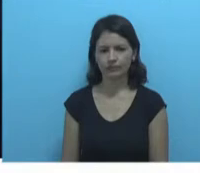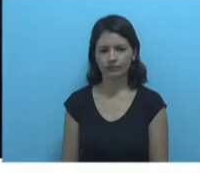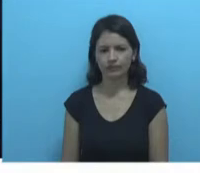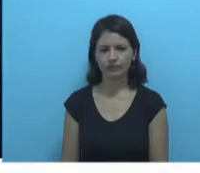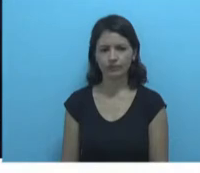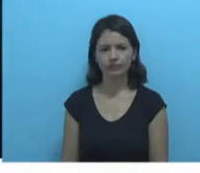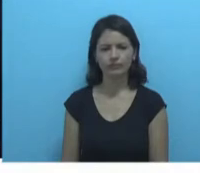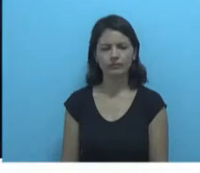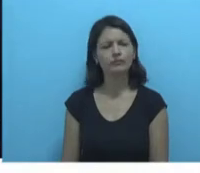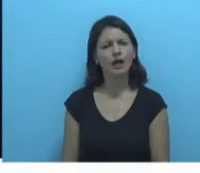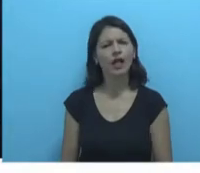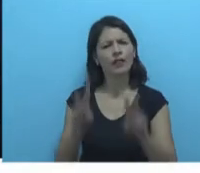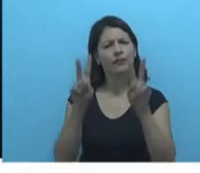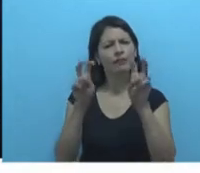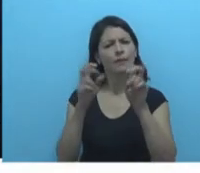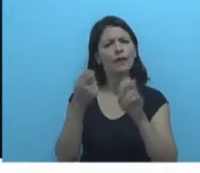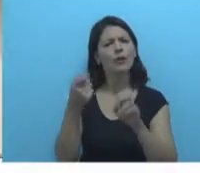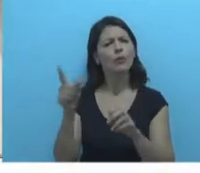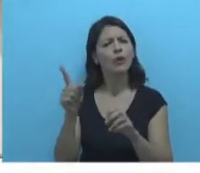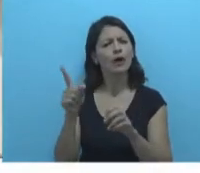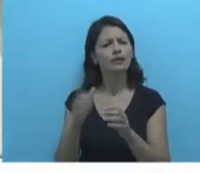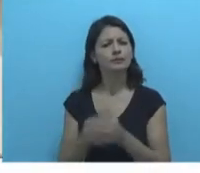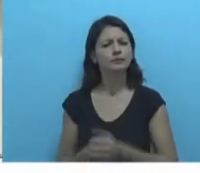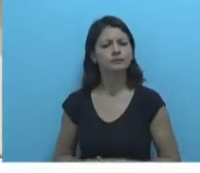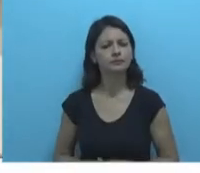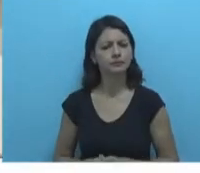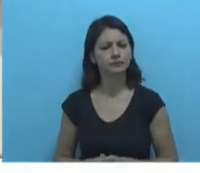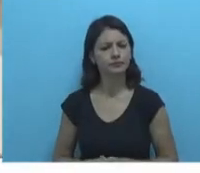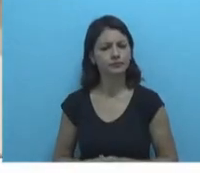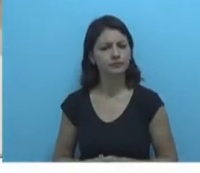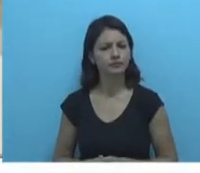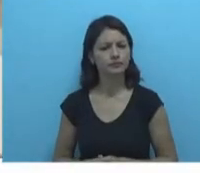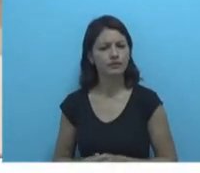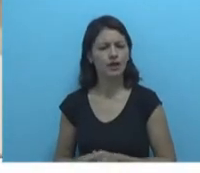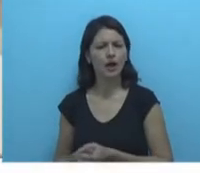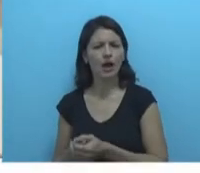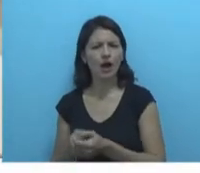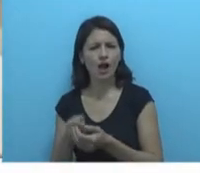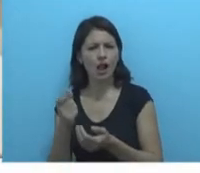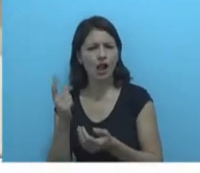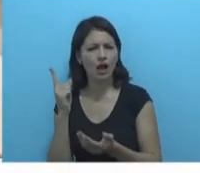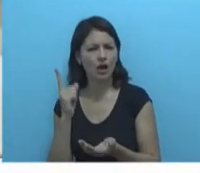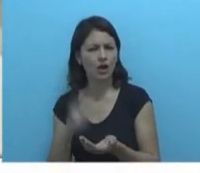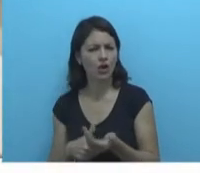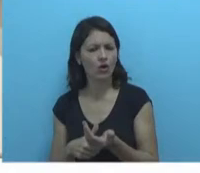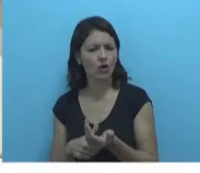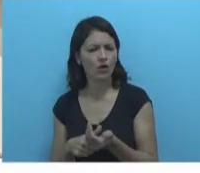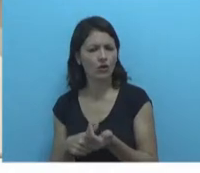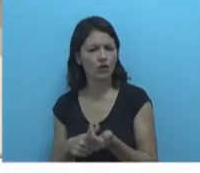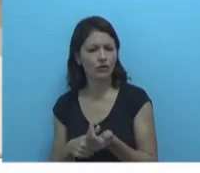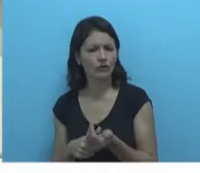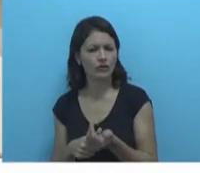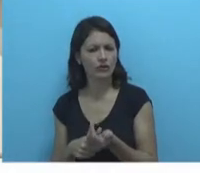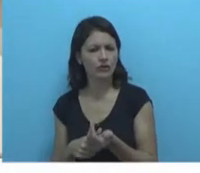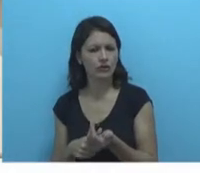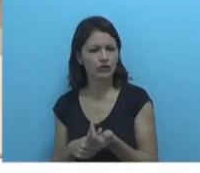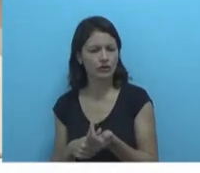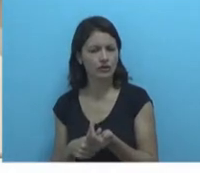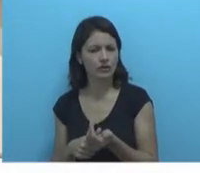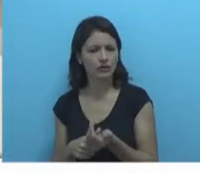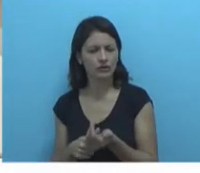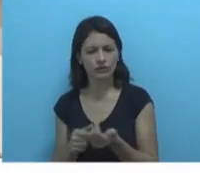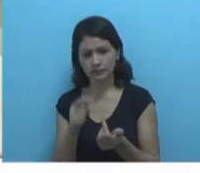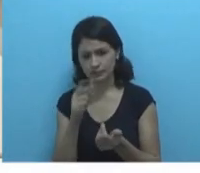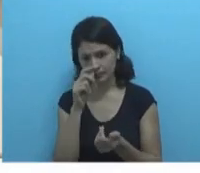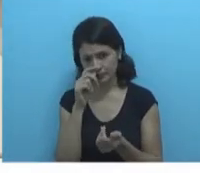¿Sobre qué tema es, Maxi? Es sobre la modificación sobre el código de falta en las unidades SUS para